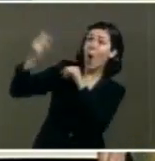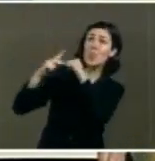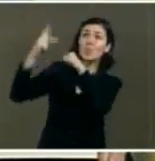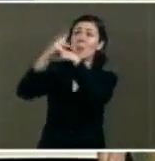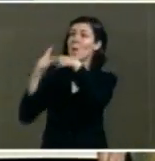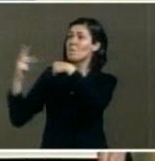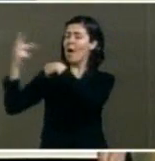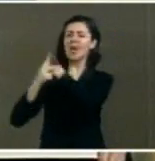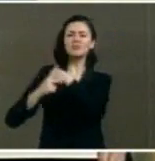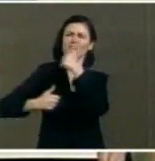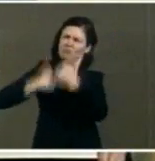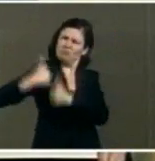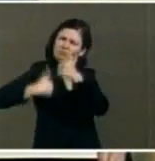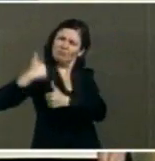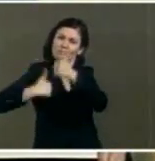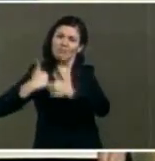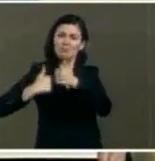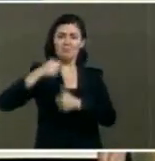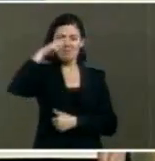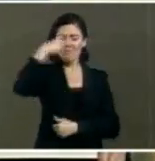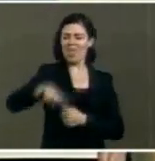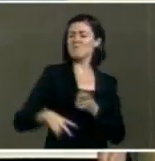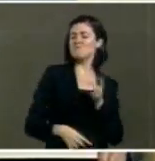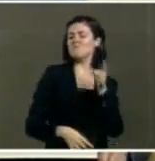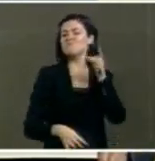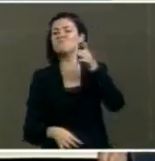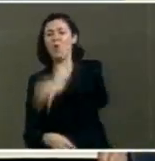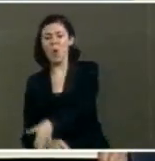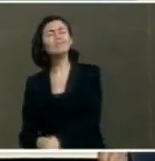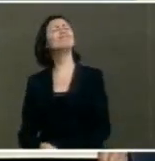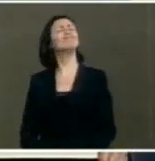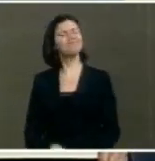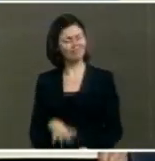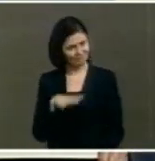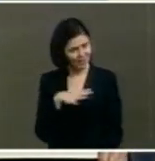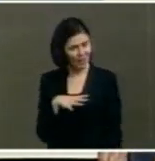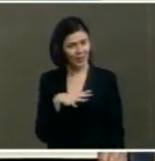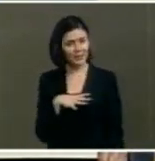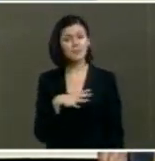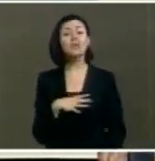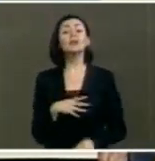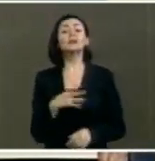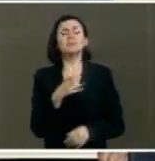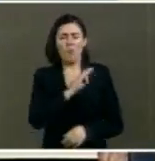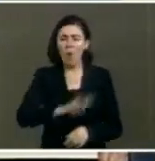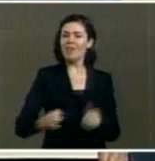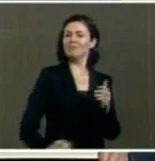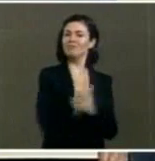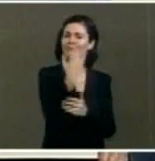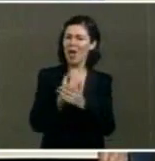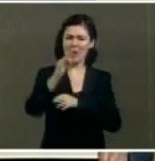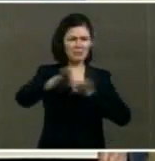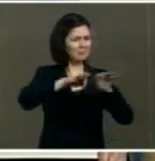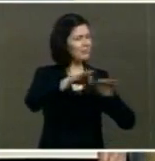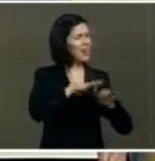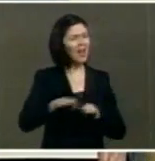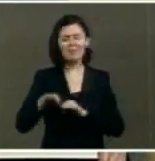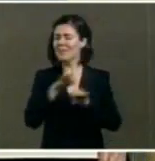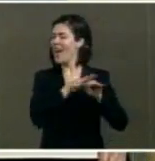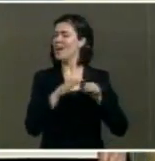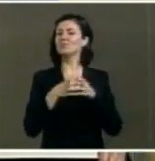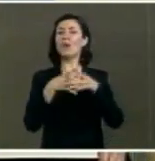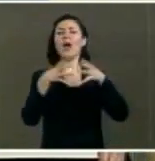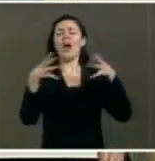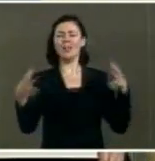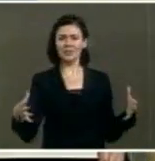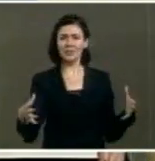mundo y gane, y es capaz de generar los empleos que necesitamos. Un México justo, donde habremos